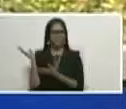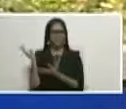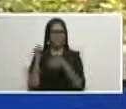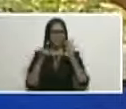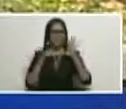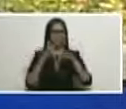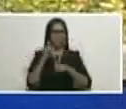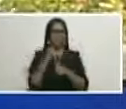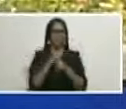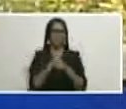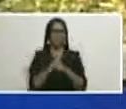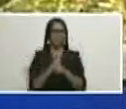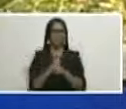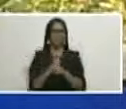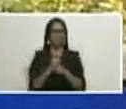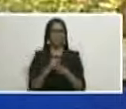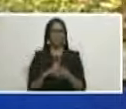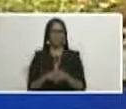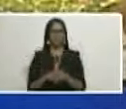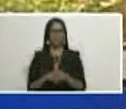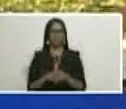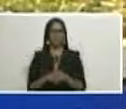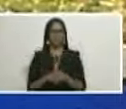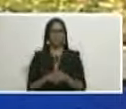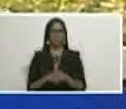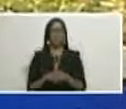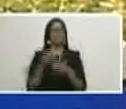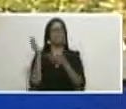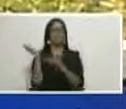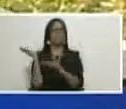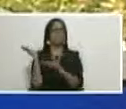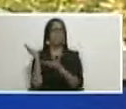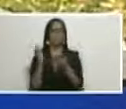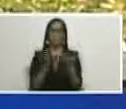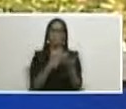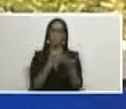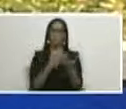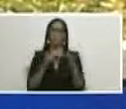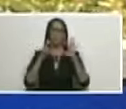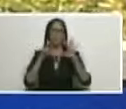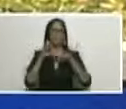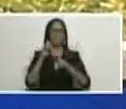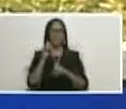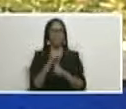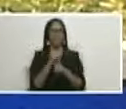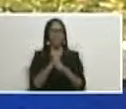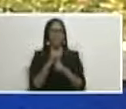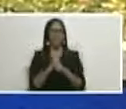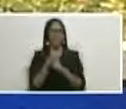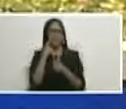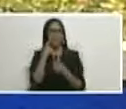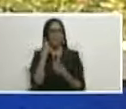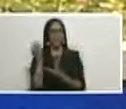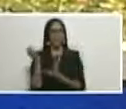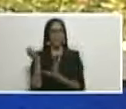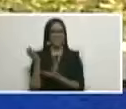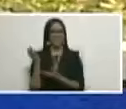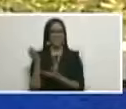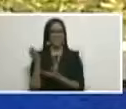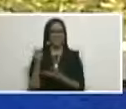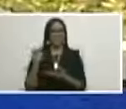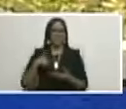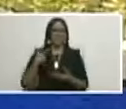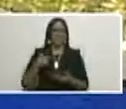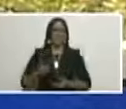70 obras, tenme aquí, por favor. Aquí está el libraco de las 70 obras, mira. Ah, aquí las tengo,